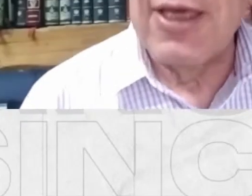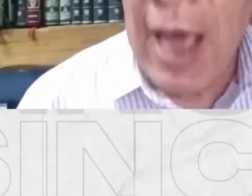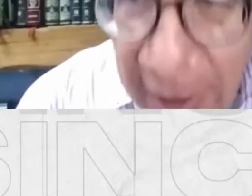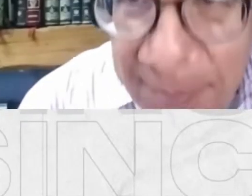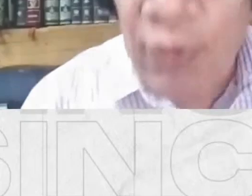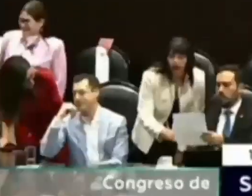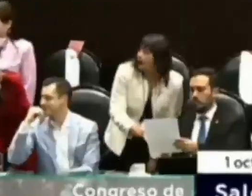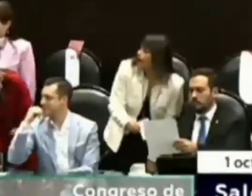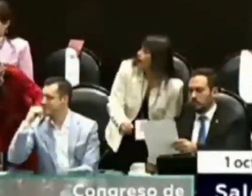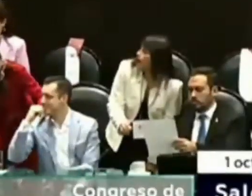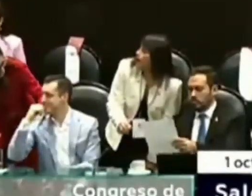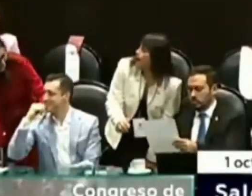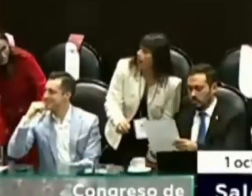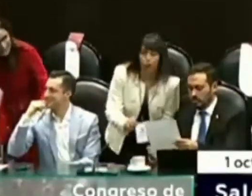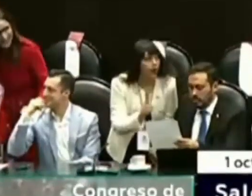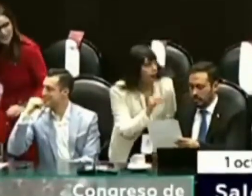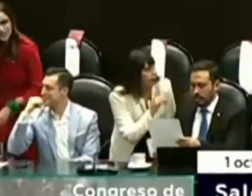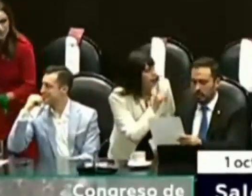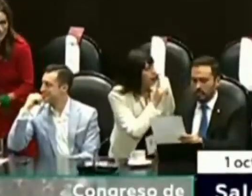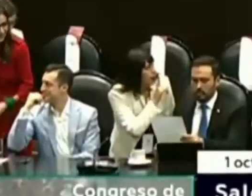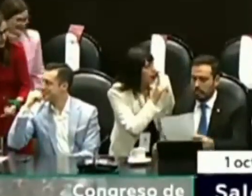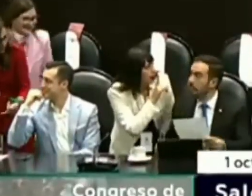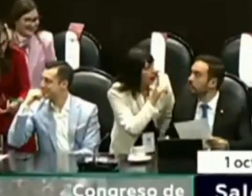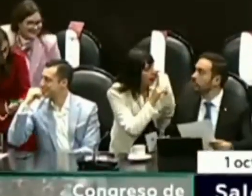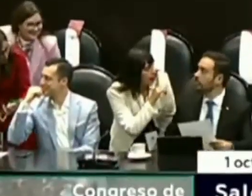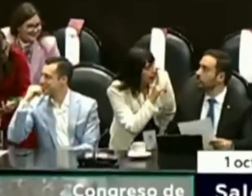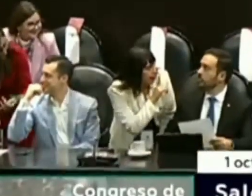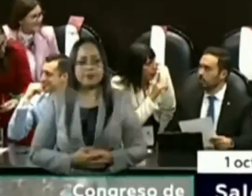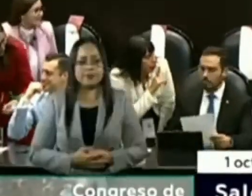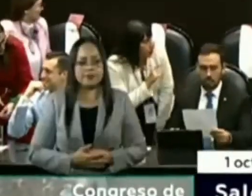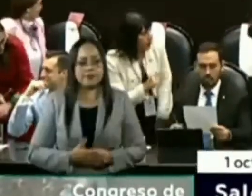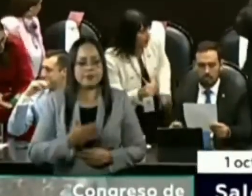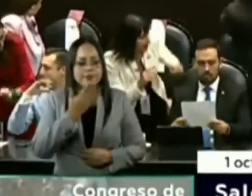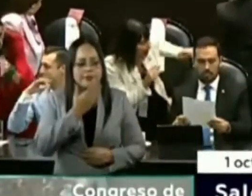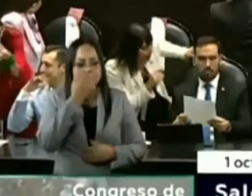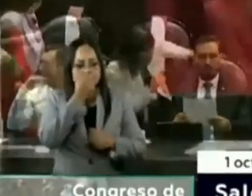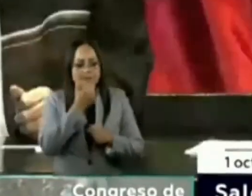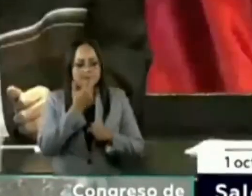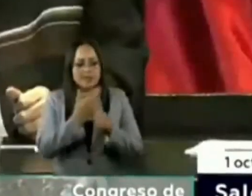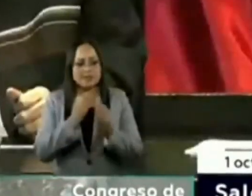y Acapulco en este momento, la Costa Chica y la Costa Grande, Toño.